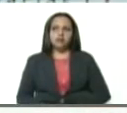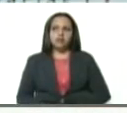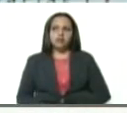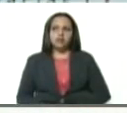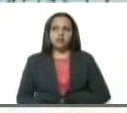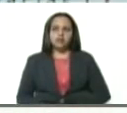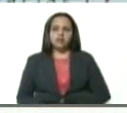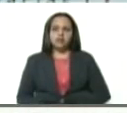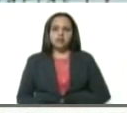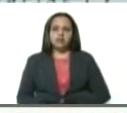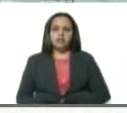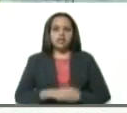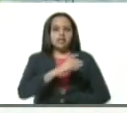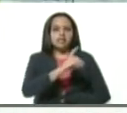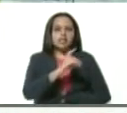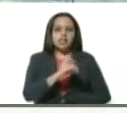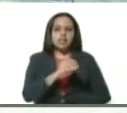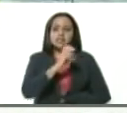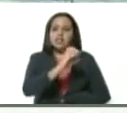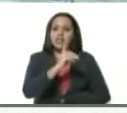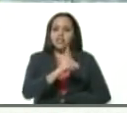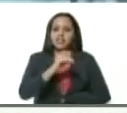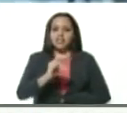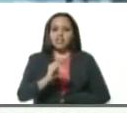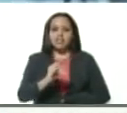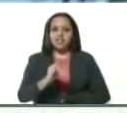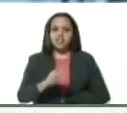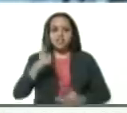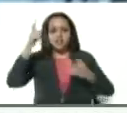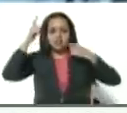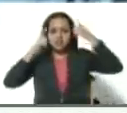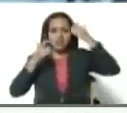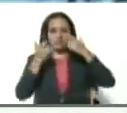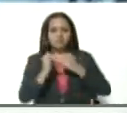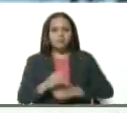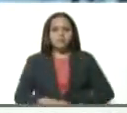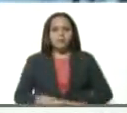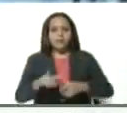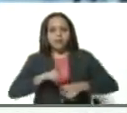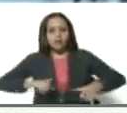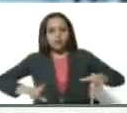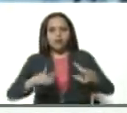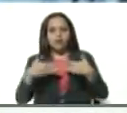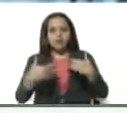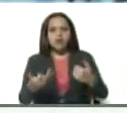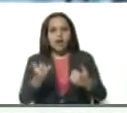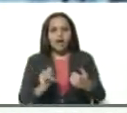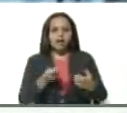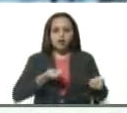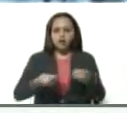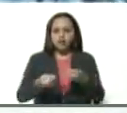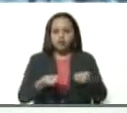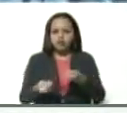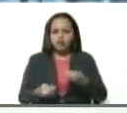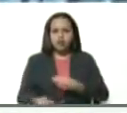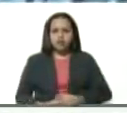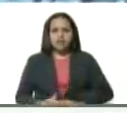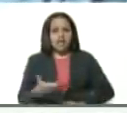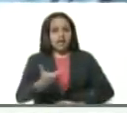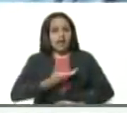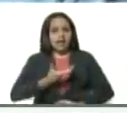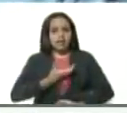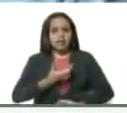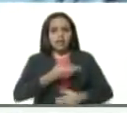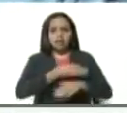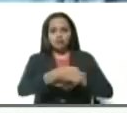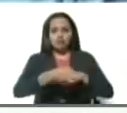Salud Hugo Chávez. Este es un centro de salud que viene manejando la alcaldía del municipio Vargas. Y me acompaña